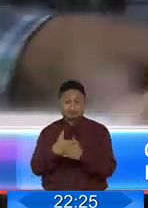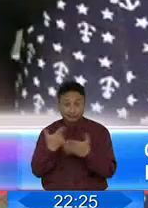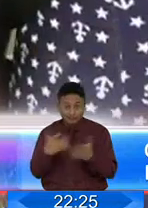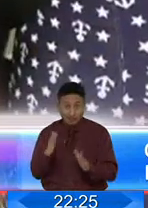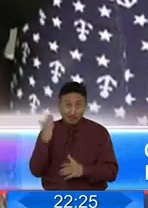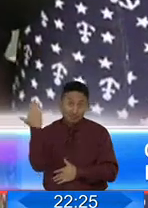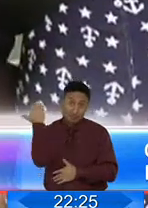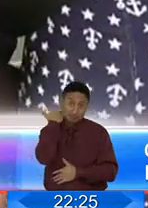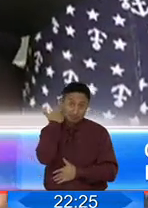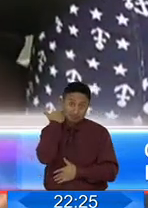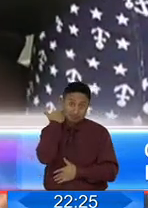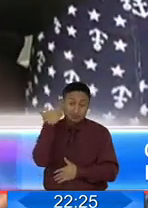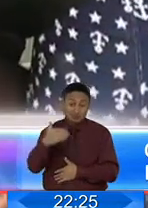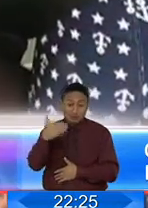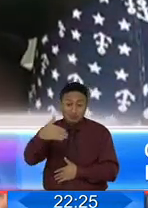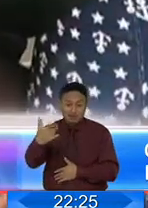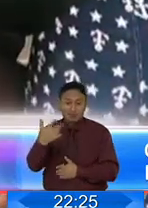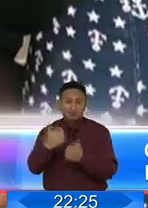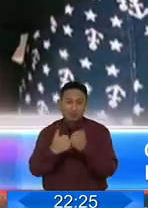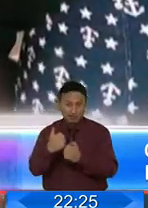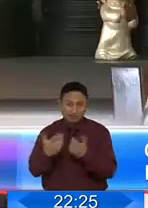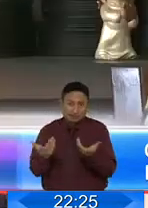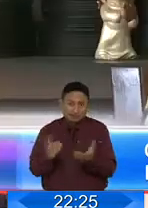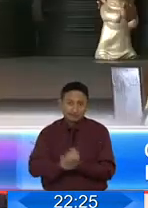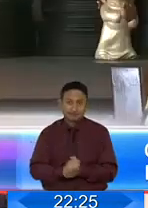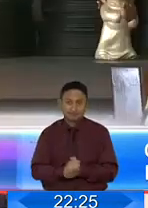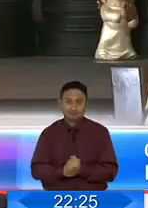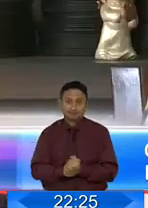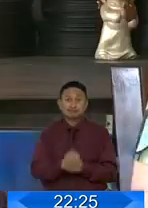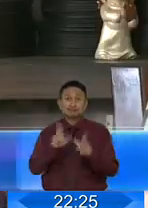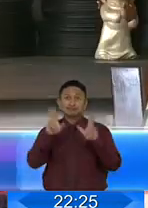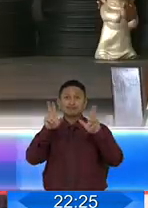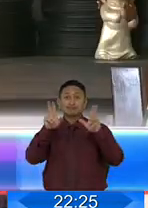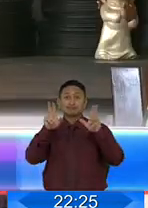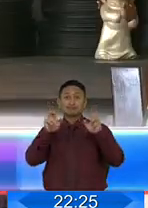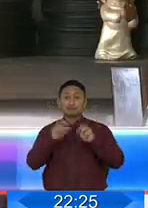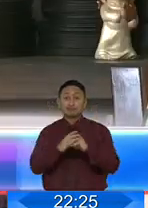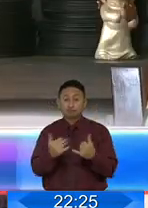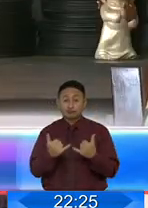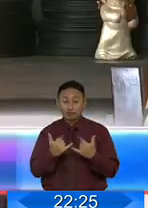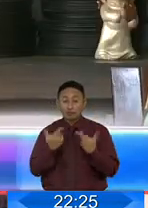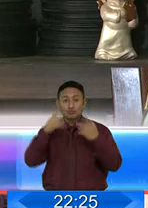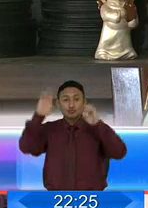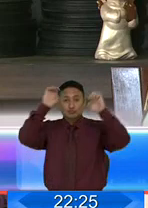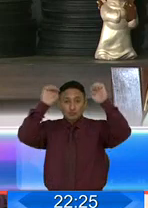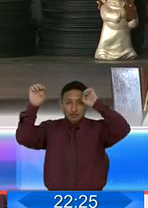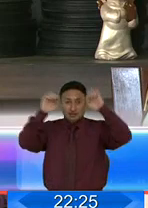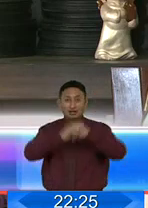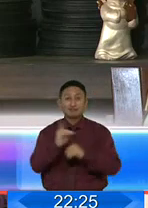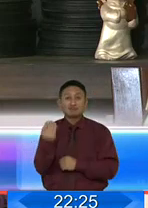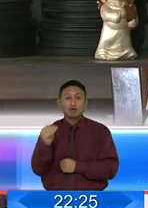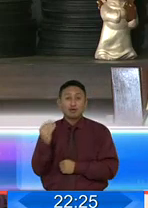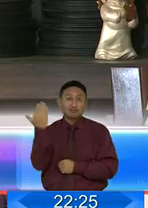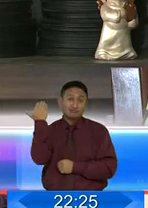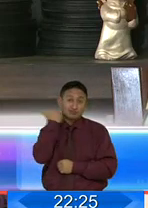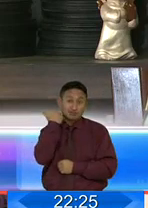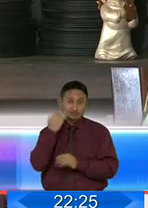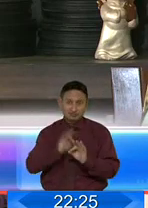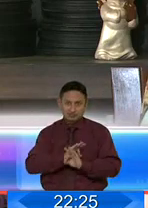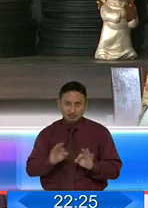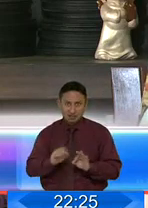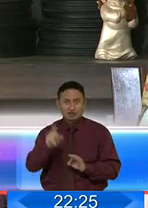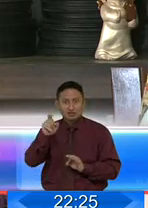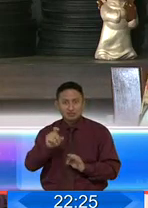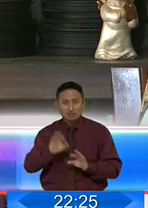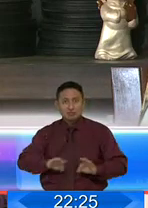deseado y las posteriores complicaciones que esto implica. El tema de la disminución y la estrategia de disminución del embarazo adolescente y de embarazo infantil tiene que ver